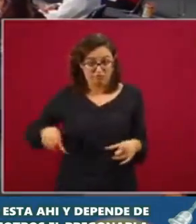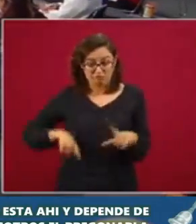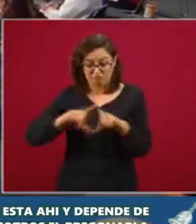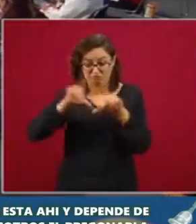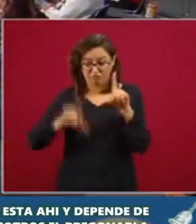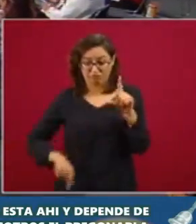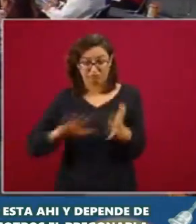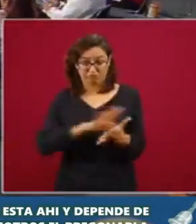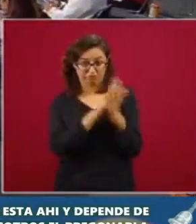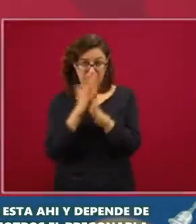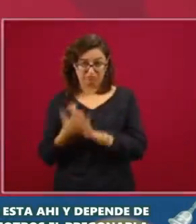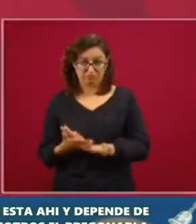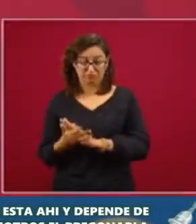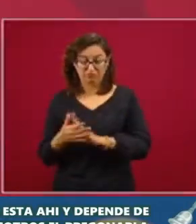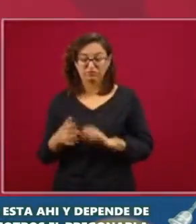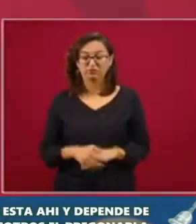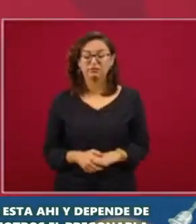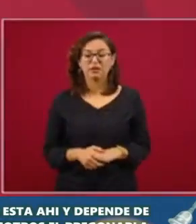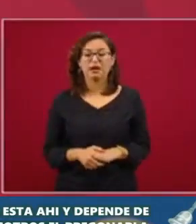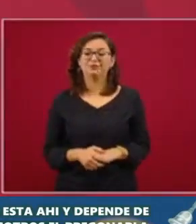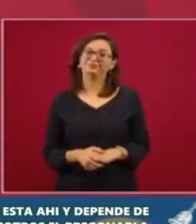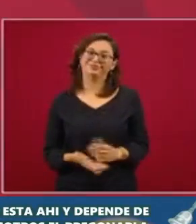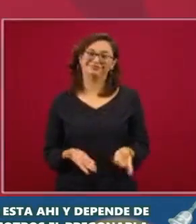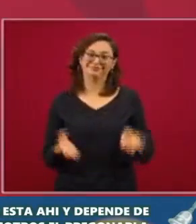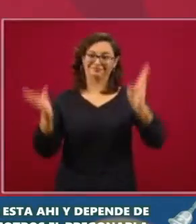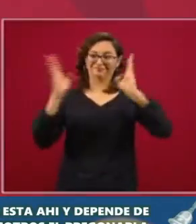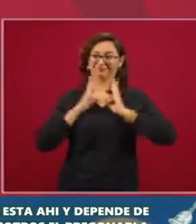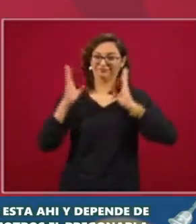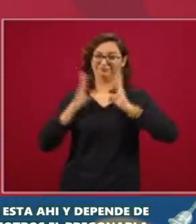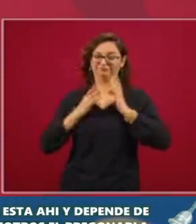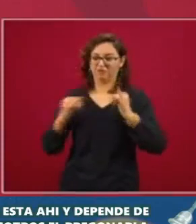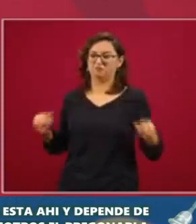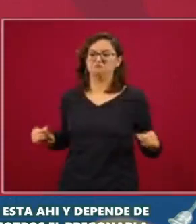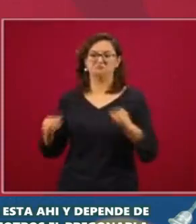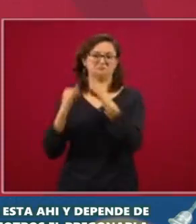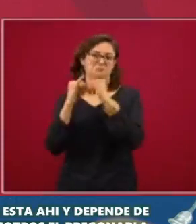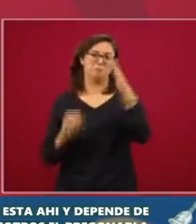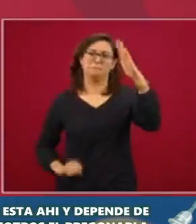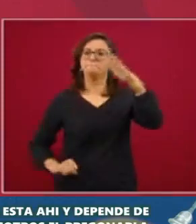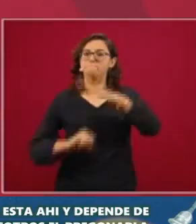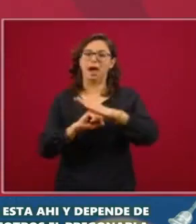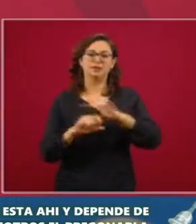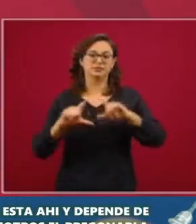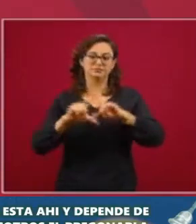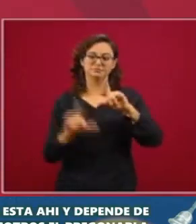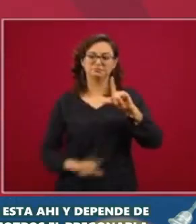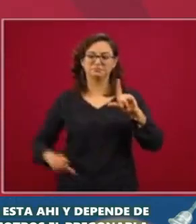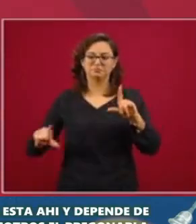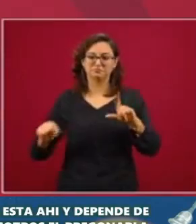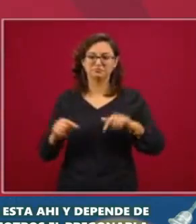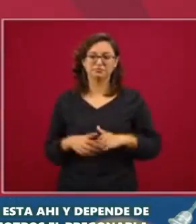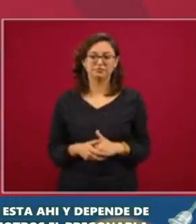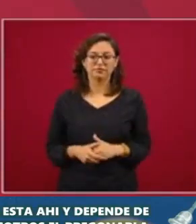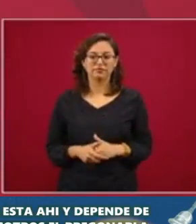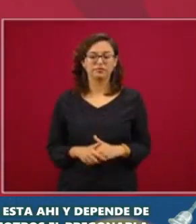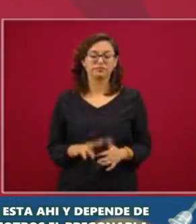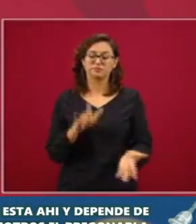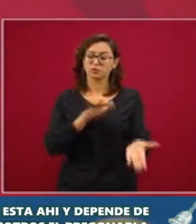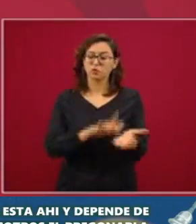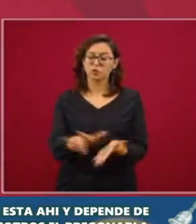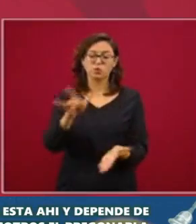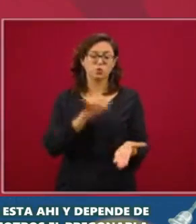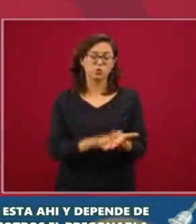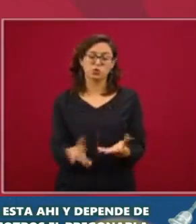institución fundamental del estado mexicano y nos está apoyando